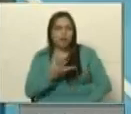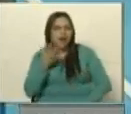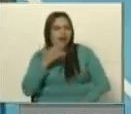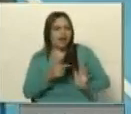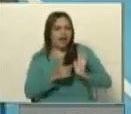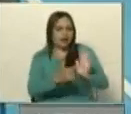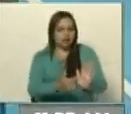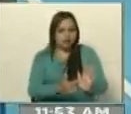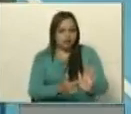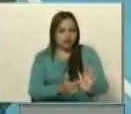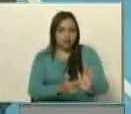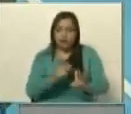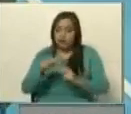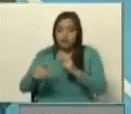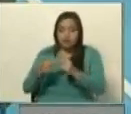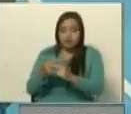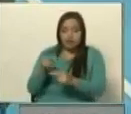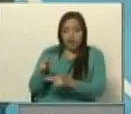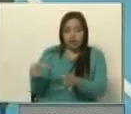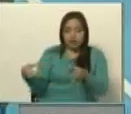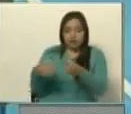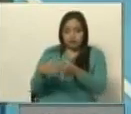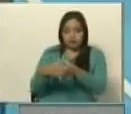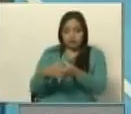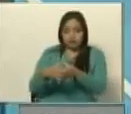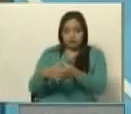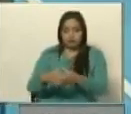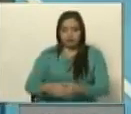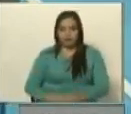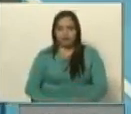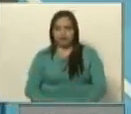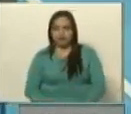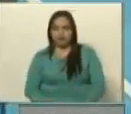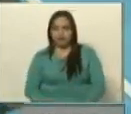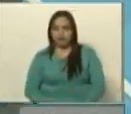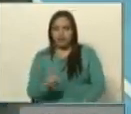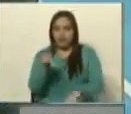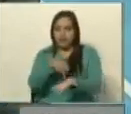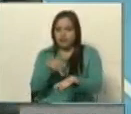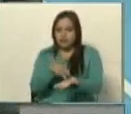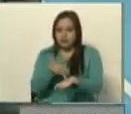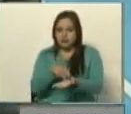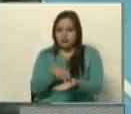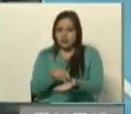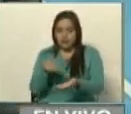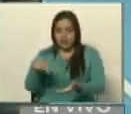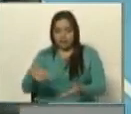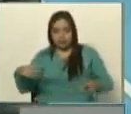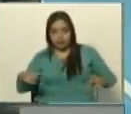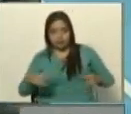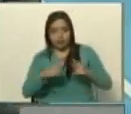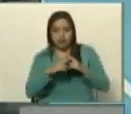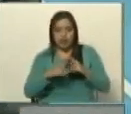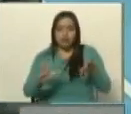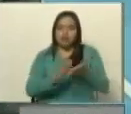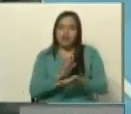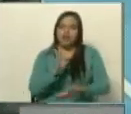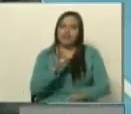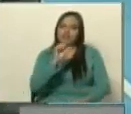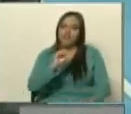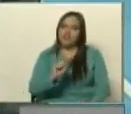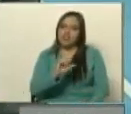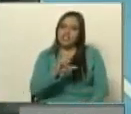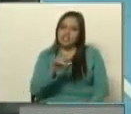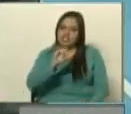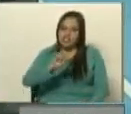eso. Ninguno de esos representantes o participantes en esta cumbre contra el fascismo que están